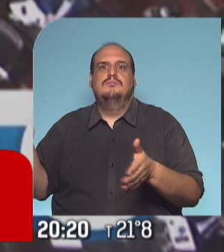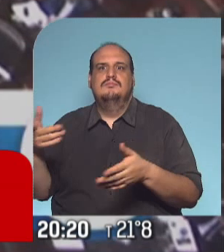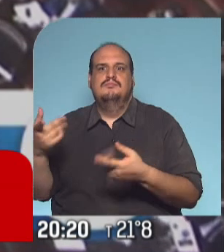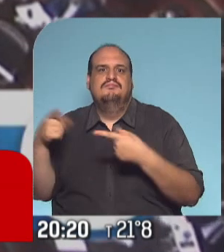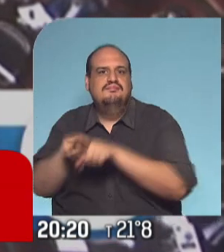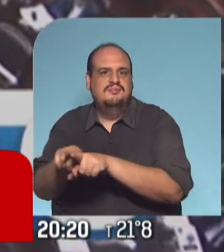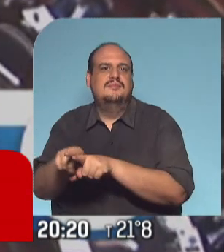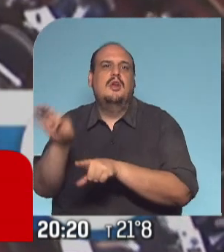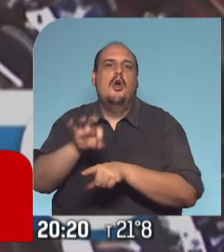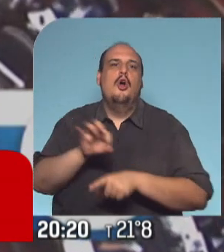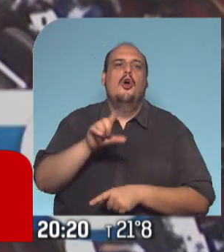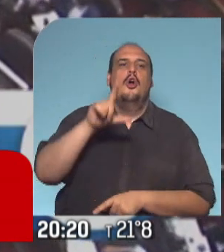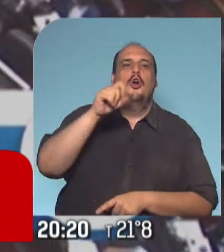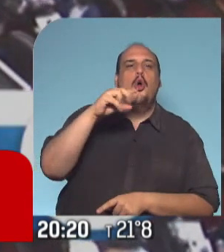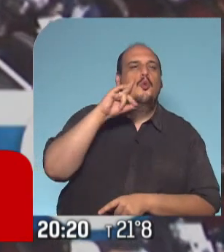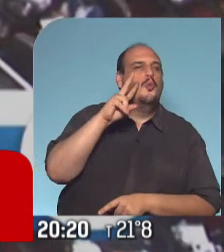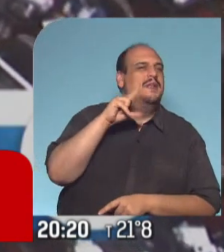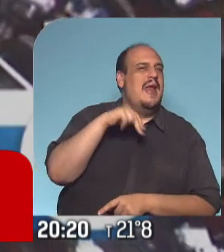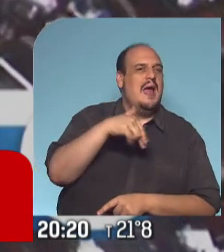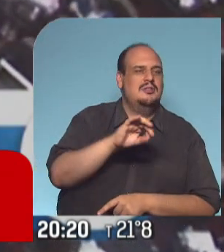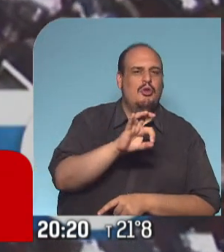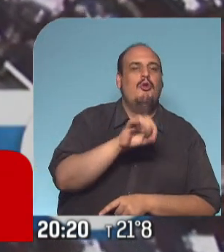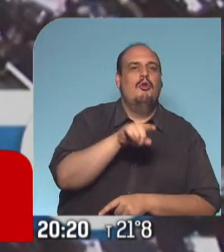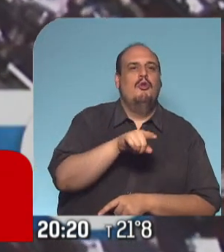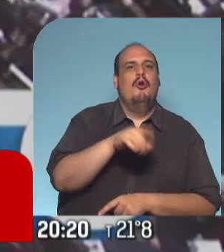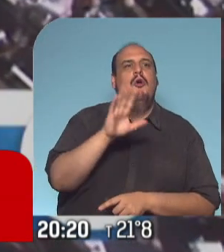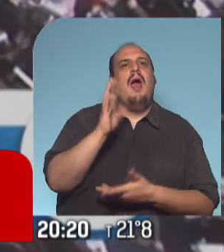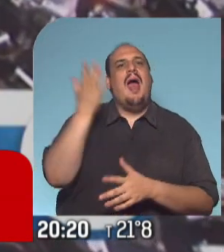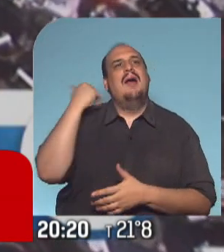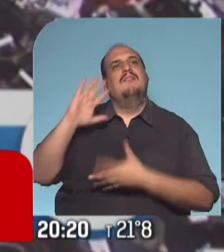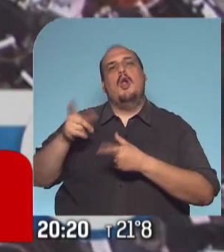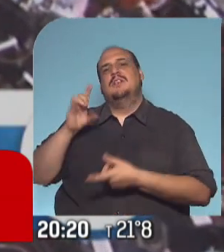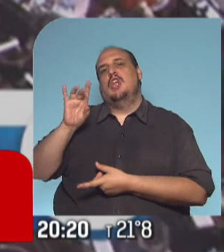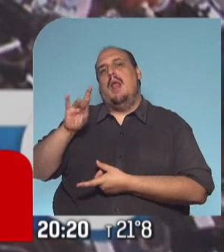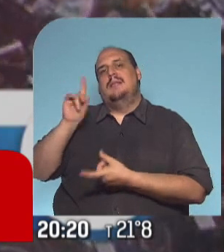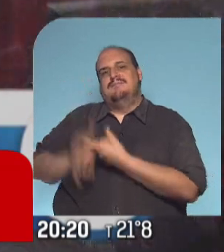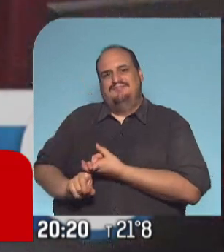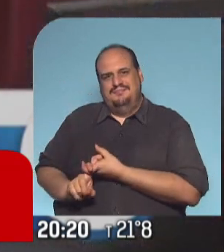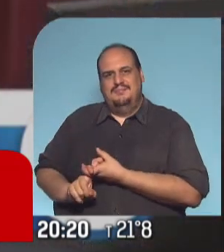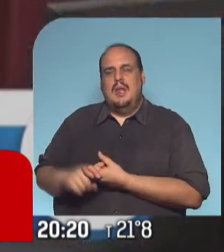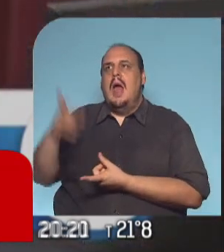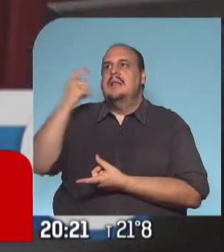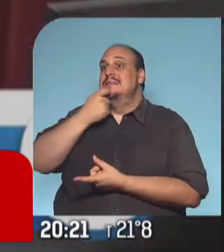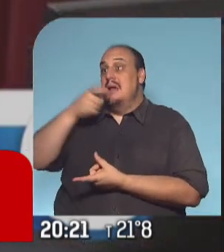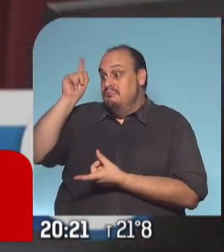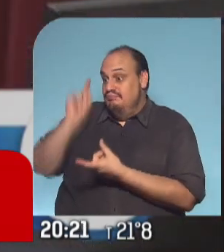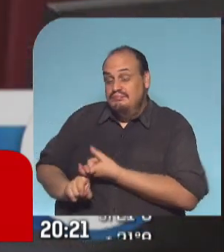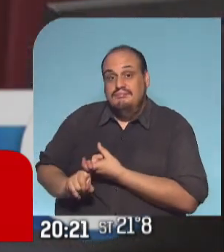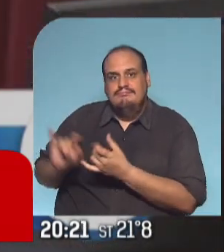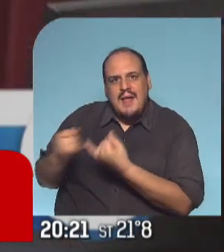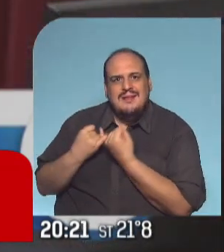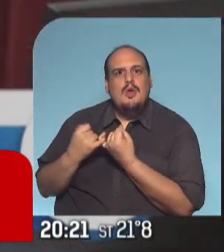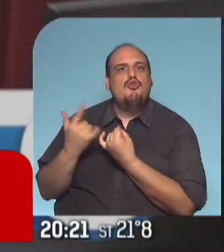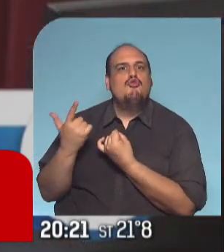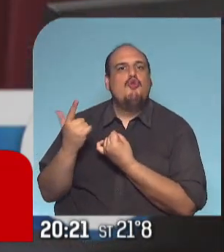estaba fijado para modalidades familiares mucho más tradicionales. Es decir, si no estabas casado no podías deducir, o casada no